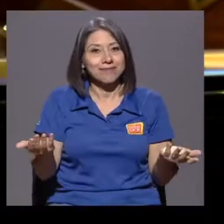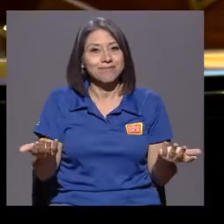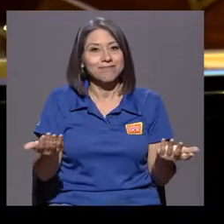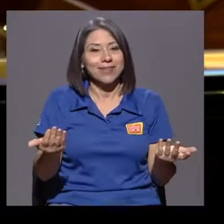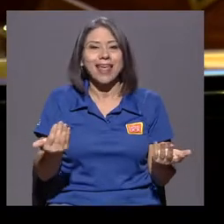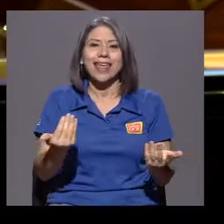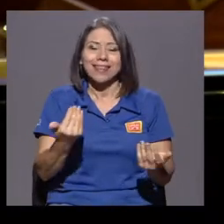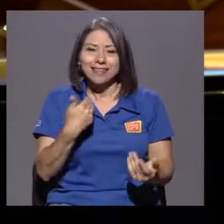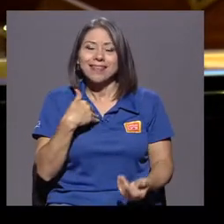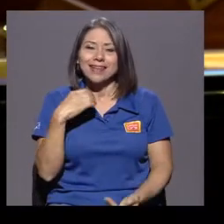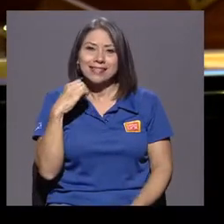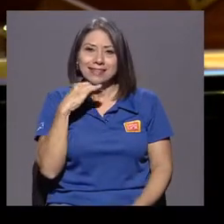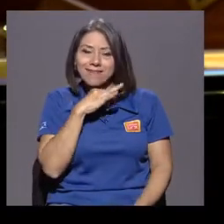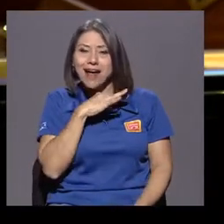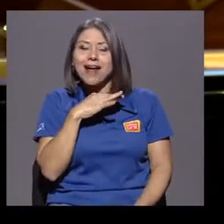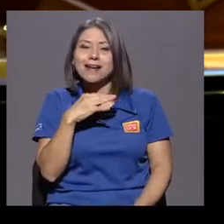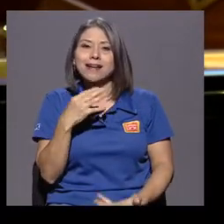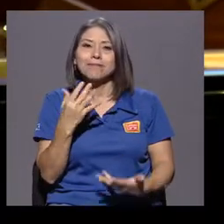esa rara